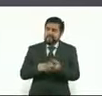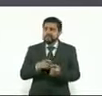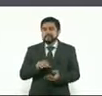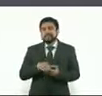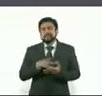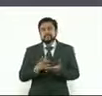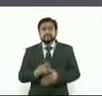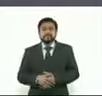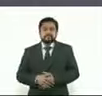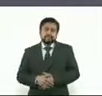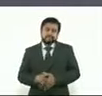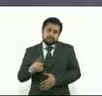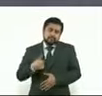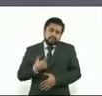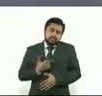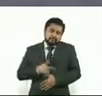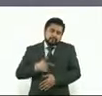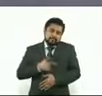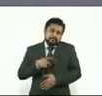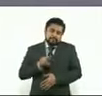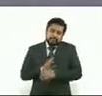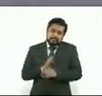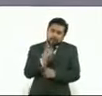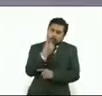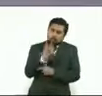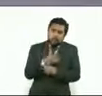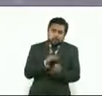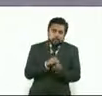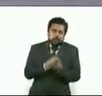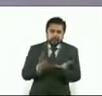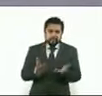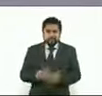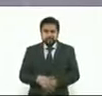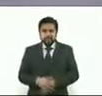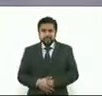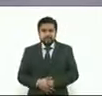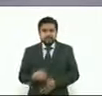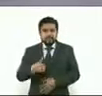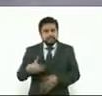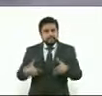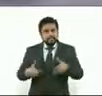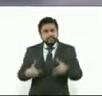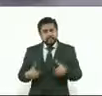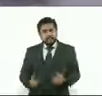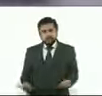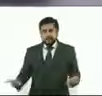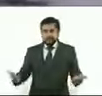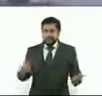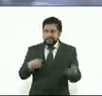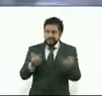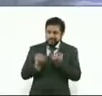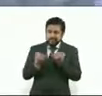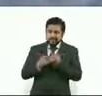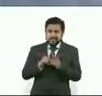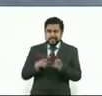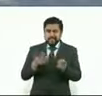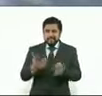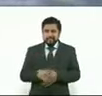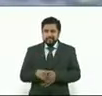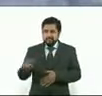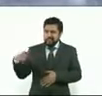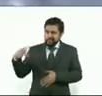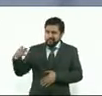traigo a la guajolota, pero tamal verde. Pero pues, ya me dio hambre. A mí también. Por